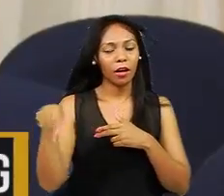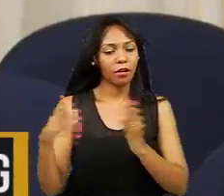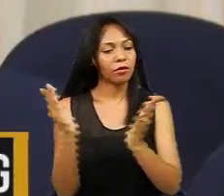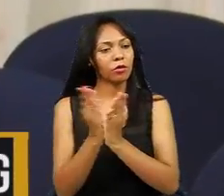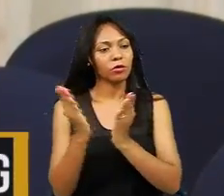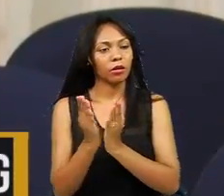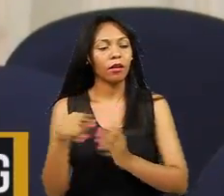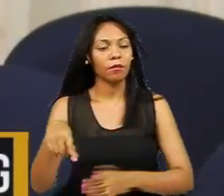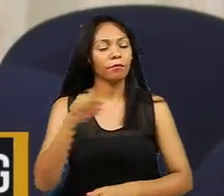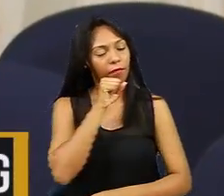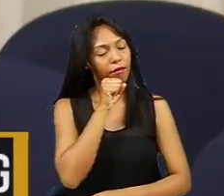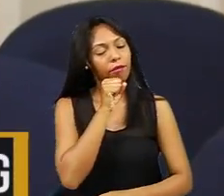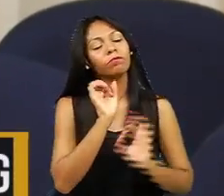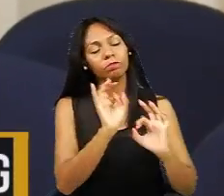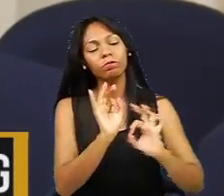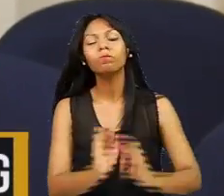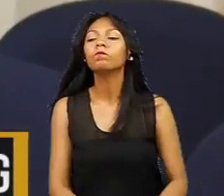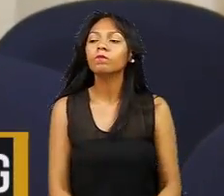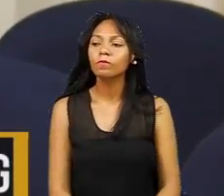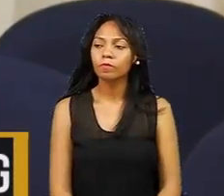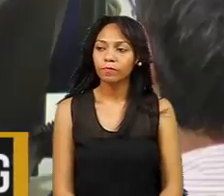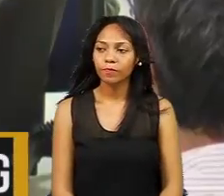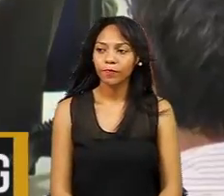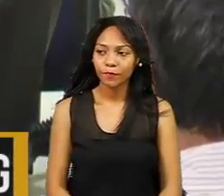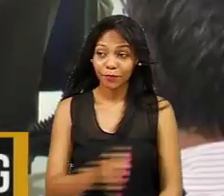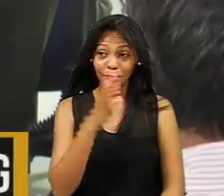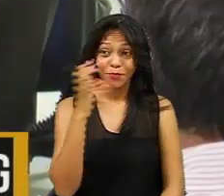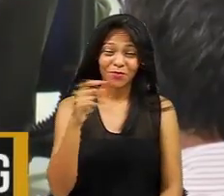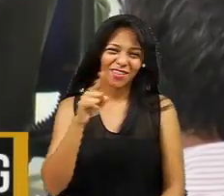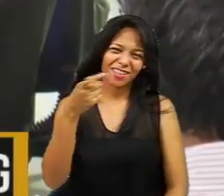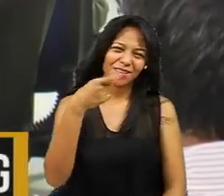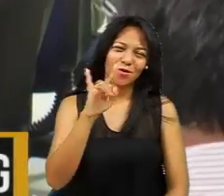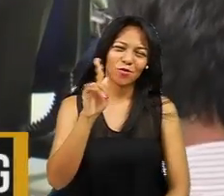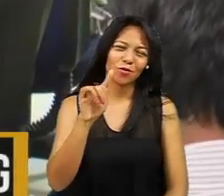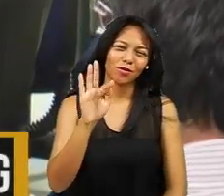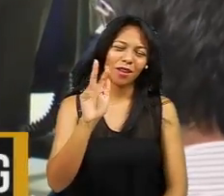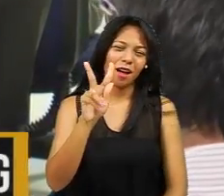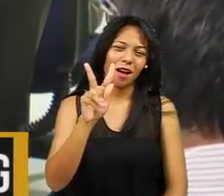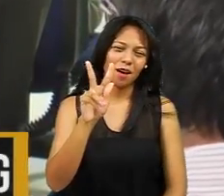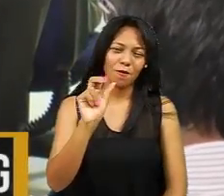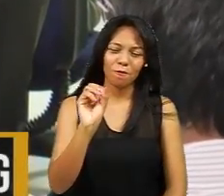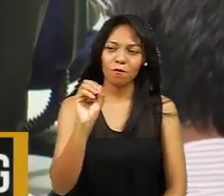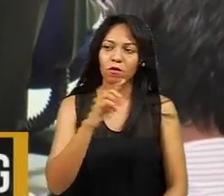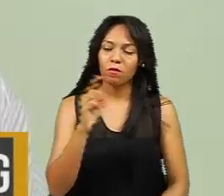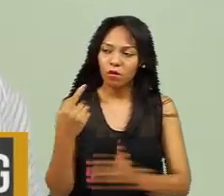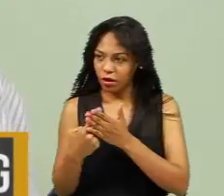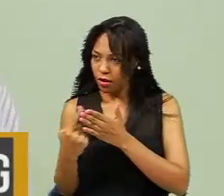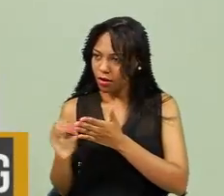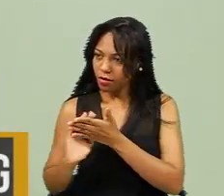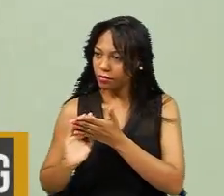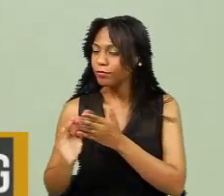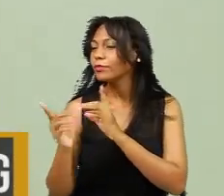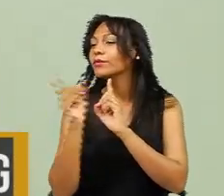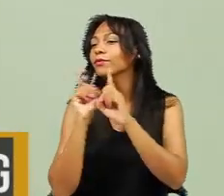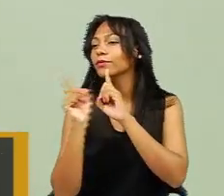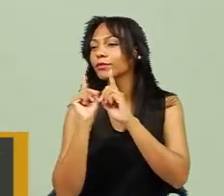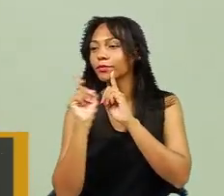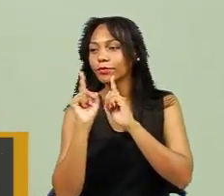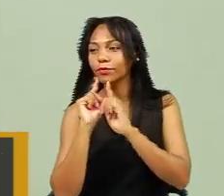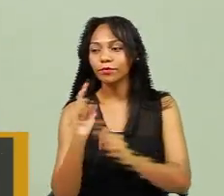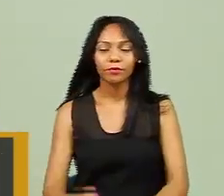Para el rector de la institución, Gustavo Moreno, se limaron las asperezas con los estudiantes en un ambiente de diálogo. Sí, tuvimos